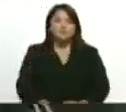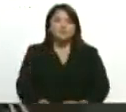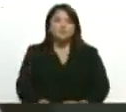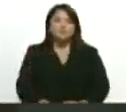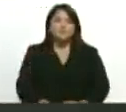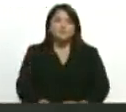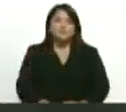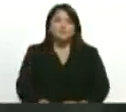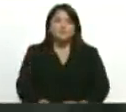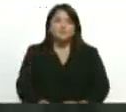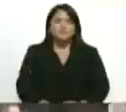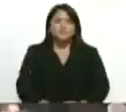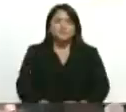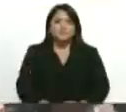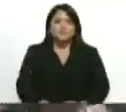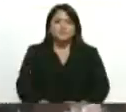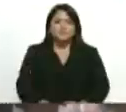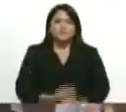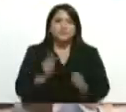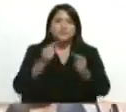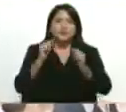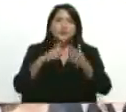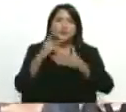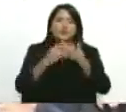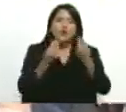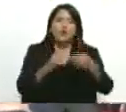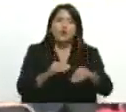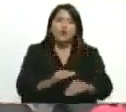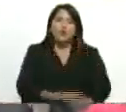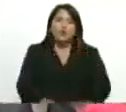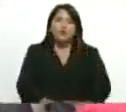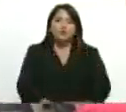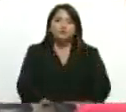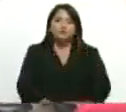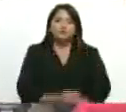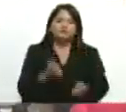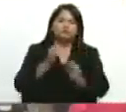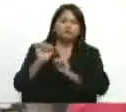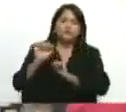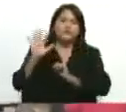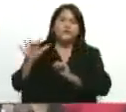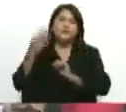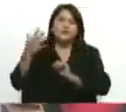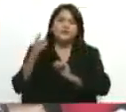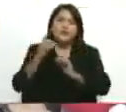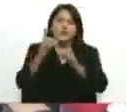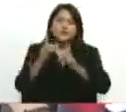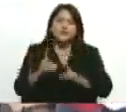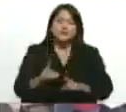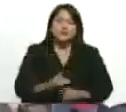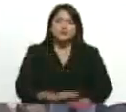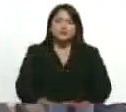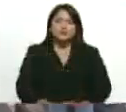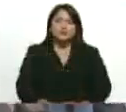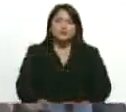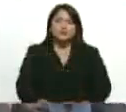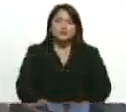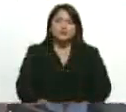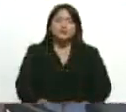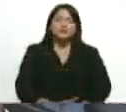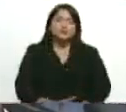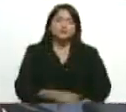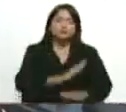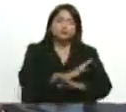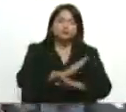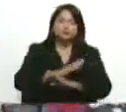venezolano discute un proyecto de acuerdo en repudio a la quinta resolución sobre las inhabilitaciones políticas